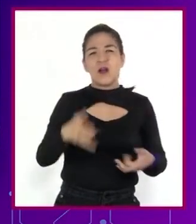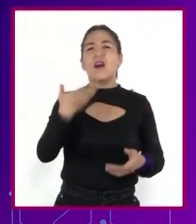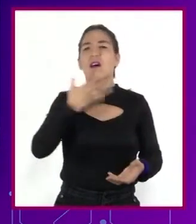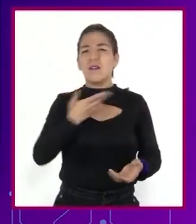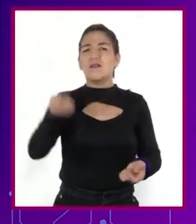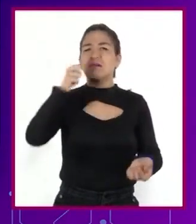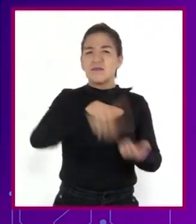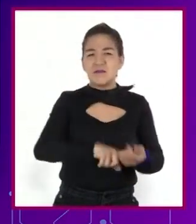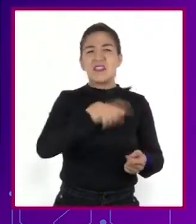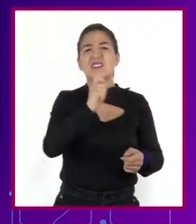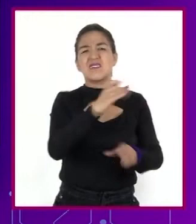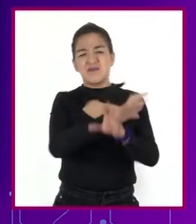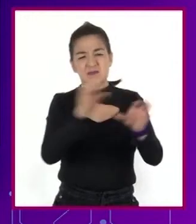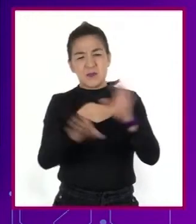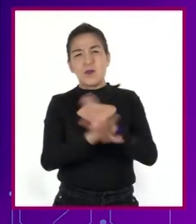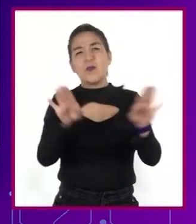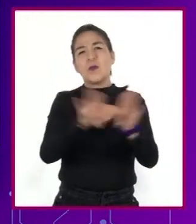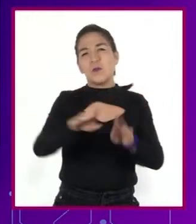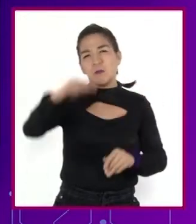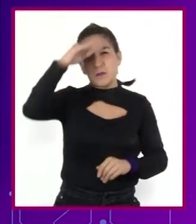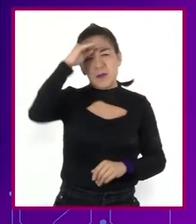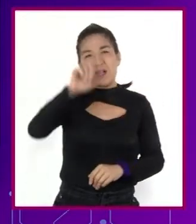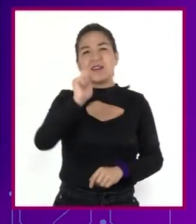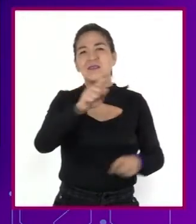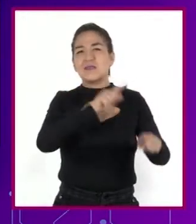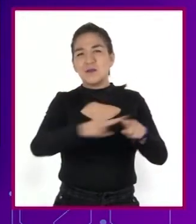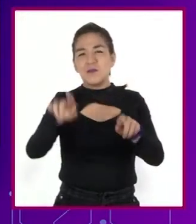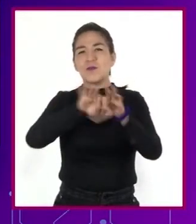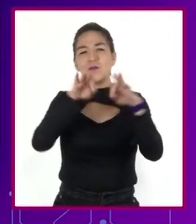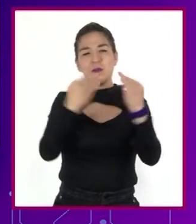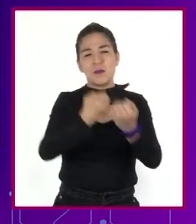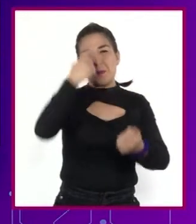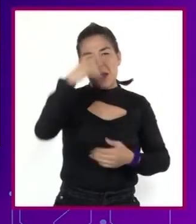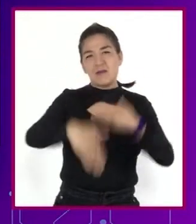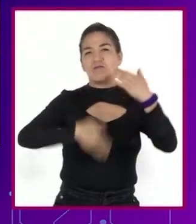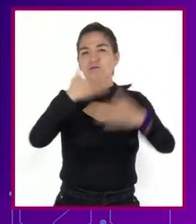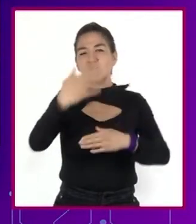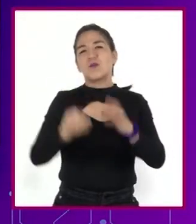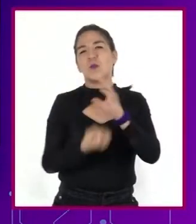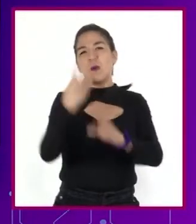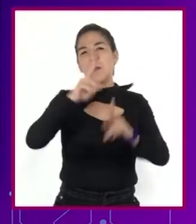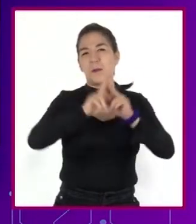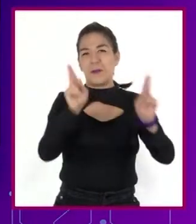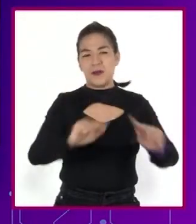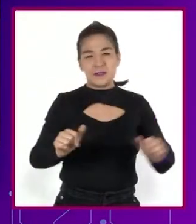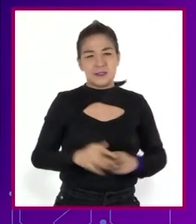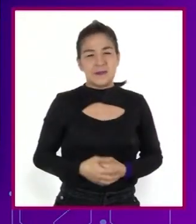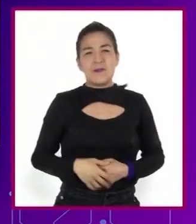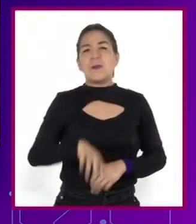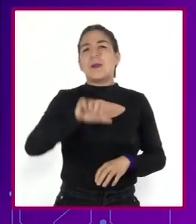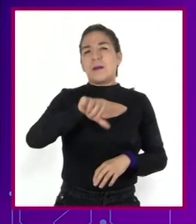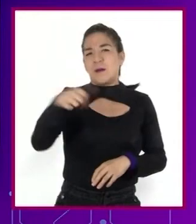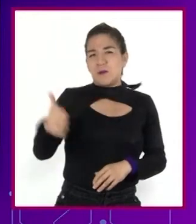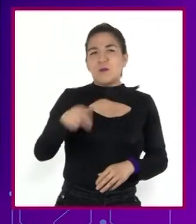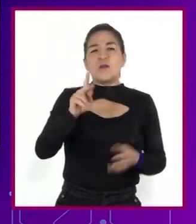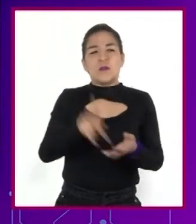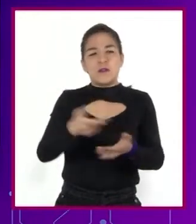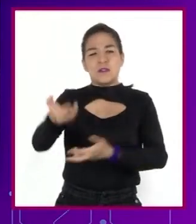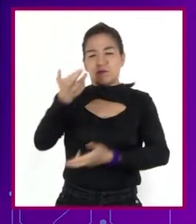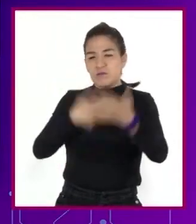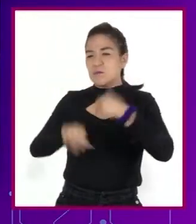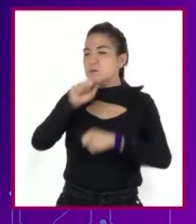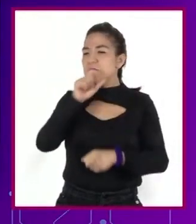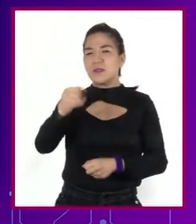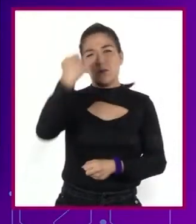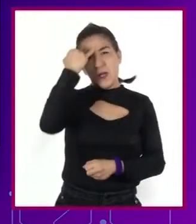encontramos individuos que han reflexionado sobre las diferentes formas de construir la paz. Otros han retomado estas